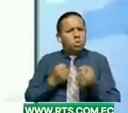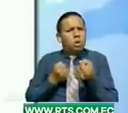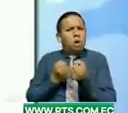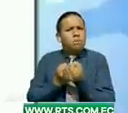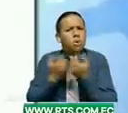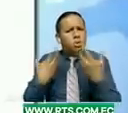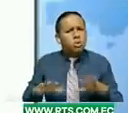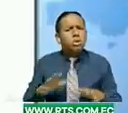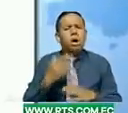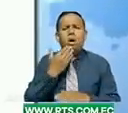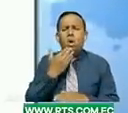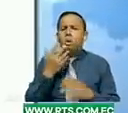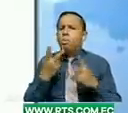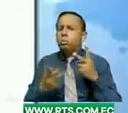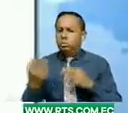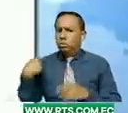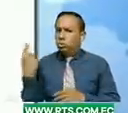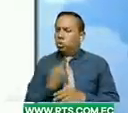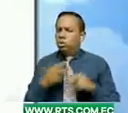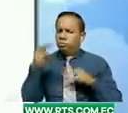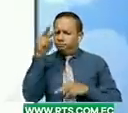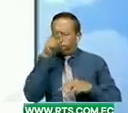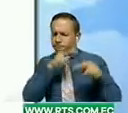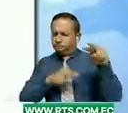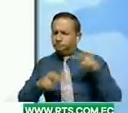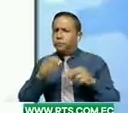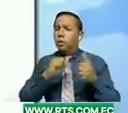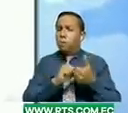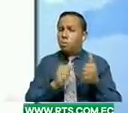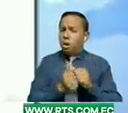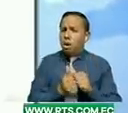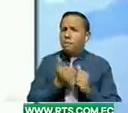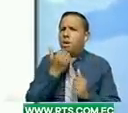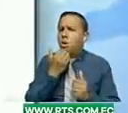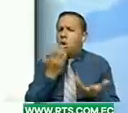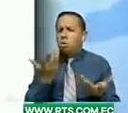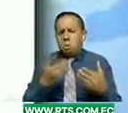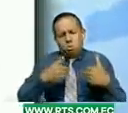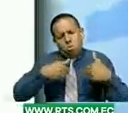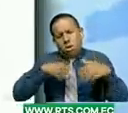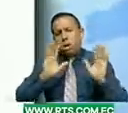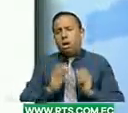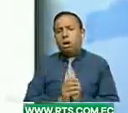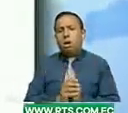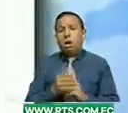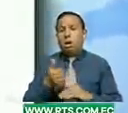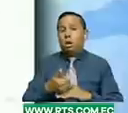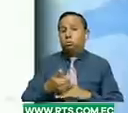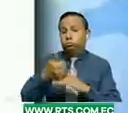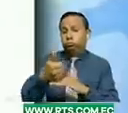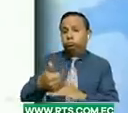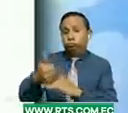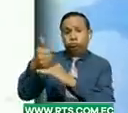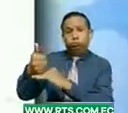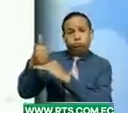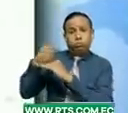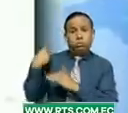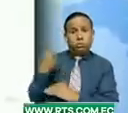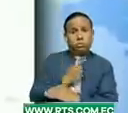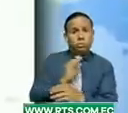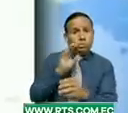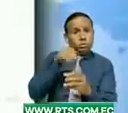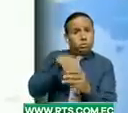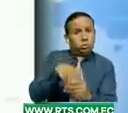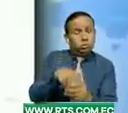contingente tecnológico para identificar otro tipo de amenazas, de cualquier índole, con las autoridades que corresponda dentro de nuestras instalaciones